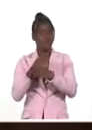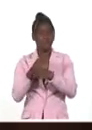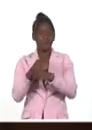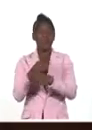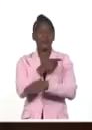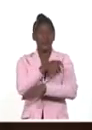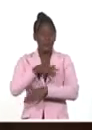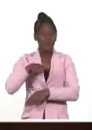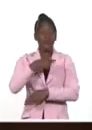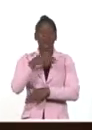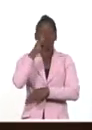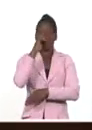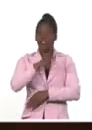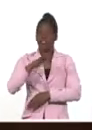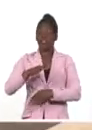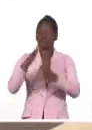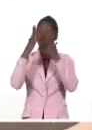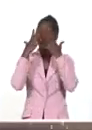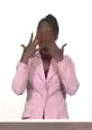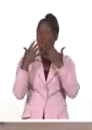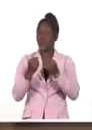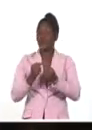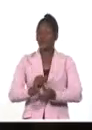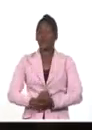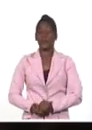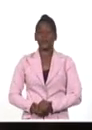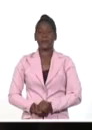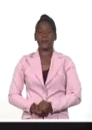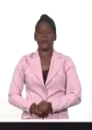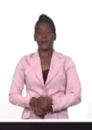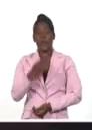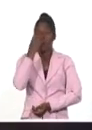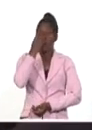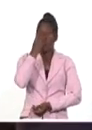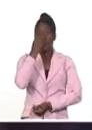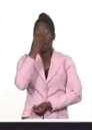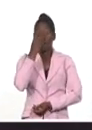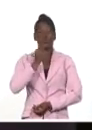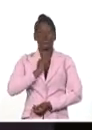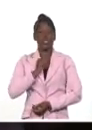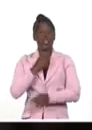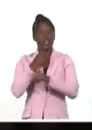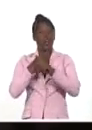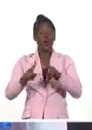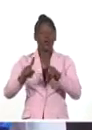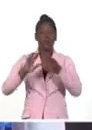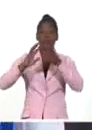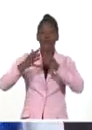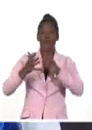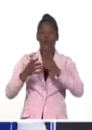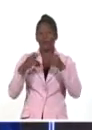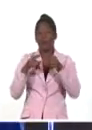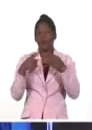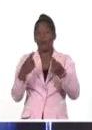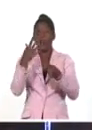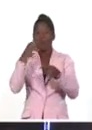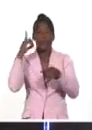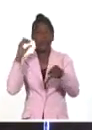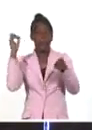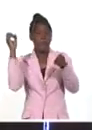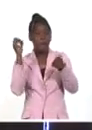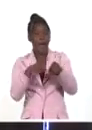su eslogan, volver a tocar el cielo. Areíto exhibe una propuesta con momentos de equilibrio, riesgos, emoción